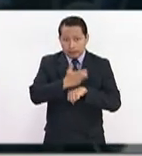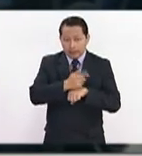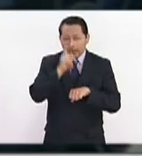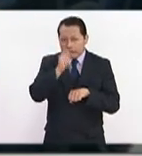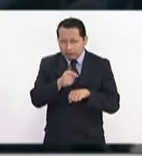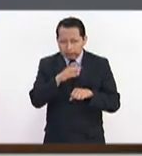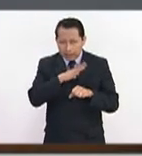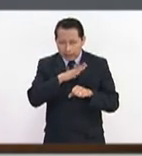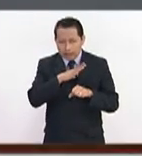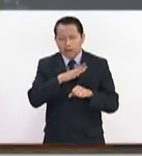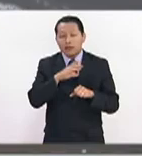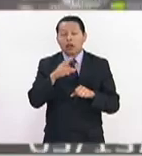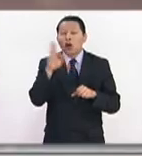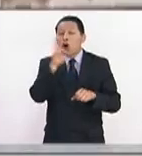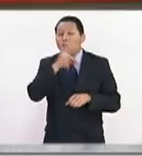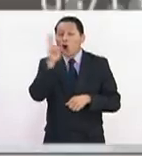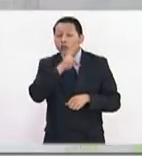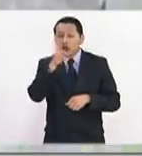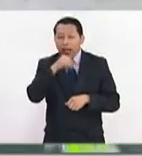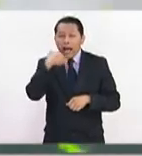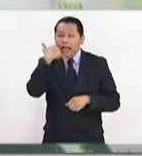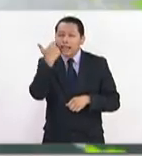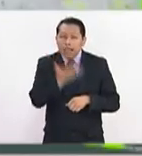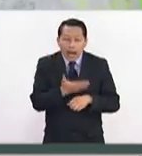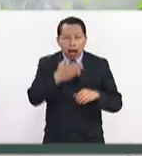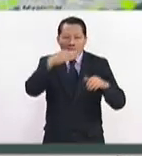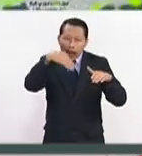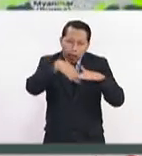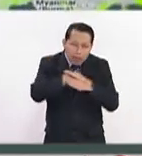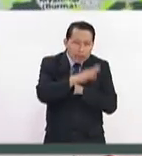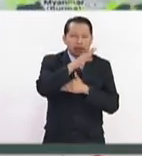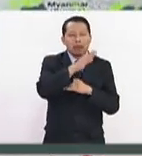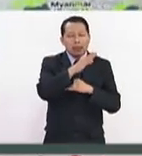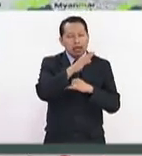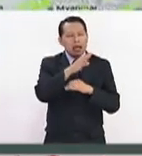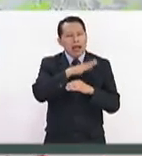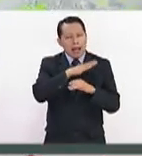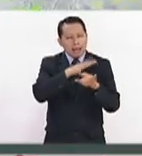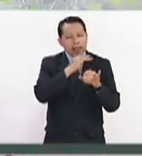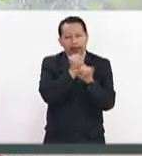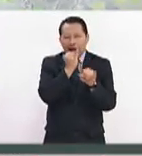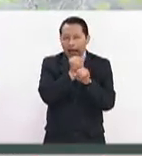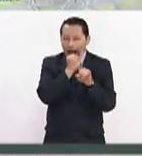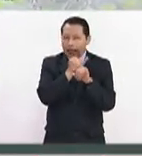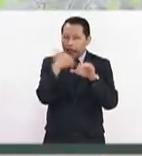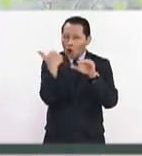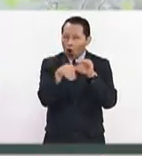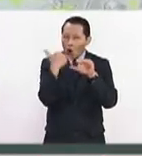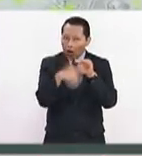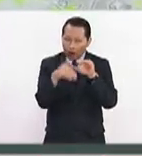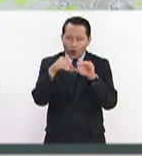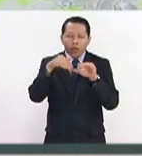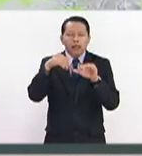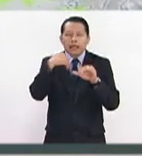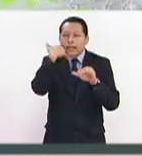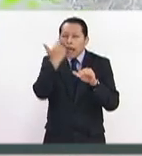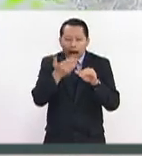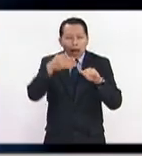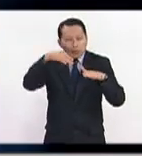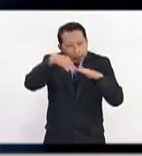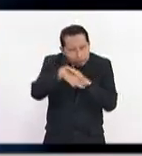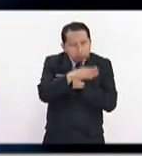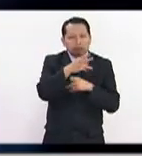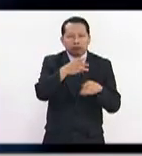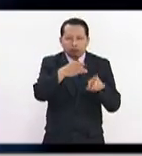los intentos de hackers rusos de meterse en sus cuentas personales de correo. Esto a pesar de haber tenido evidencia desde hacía